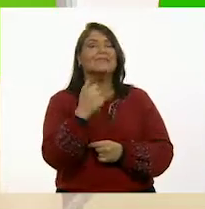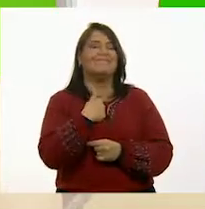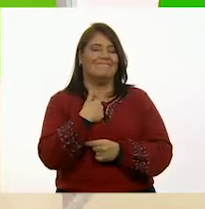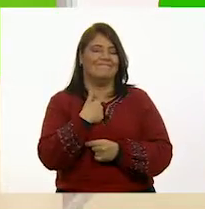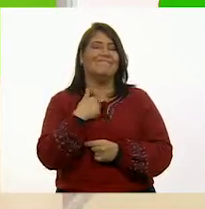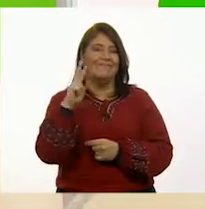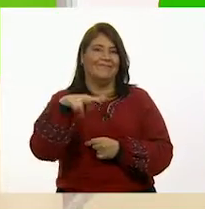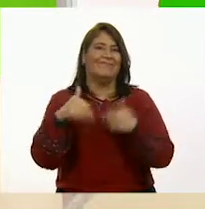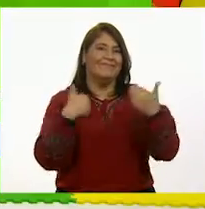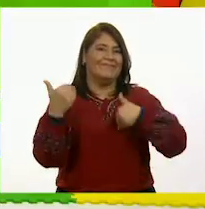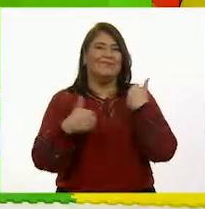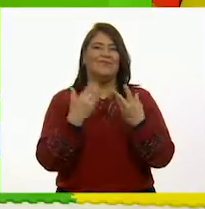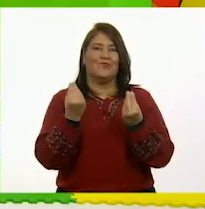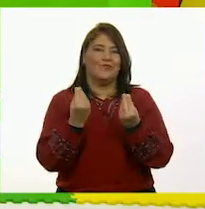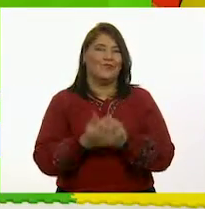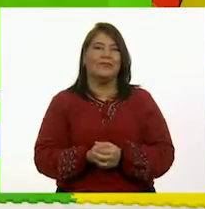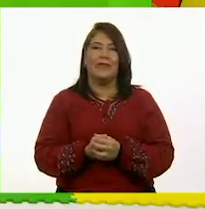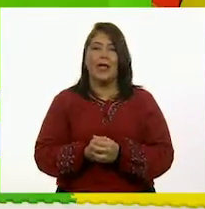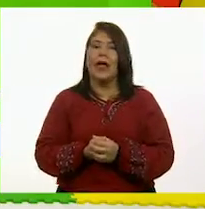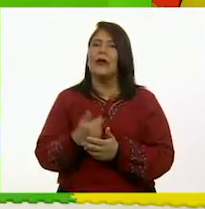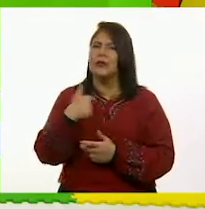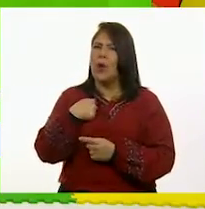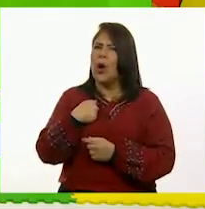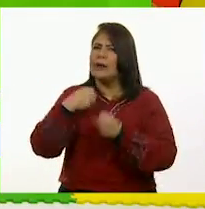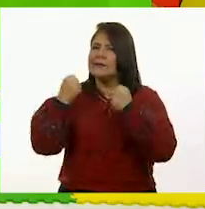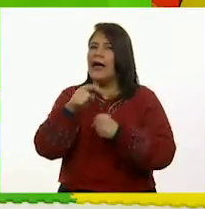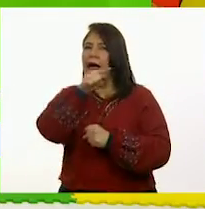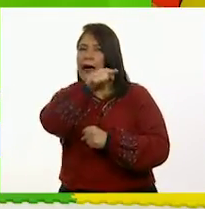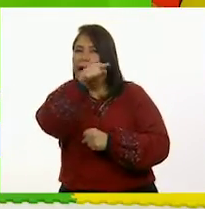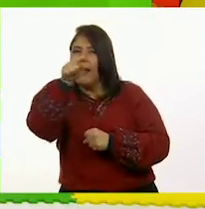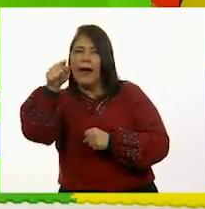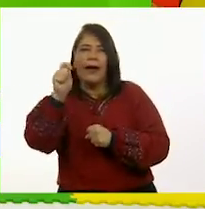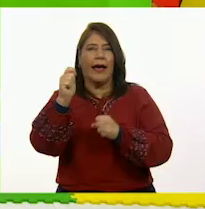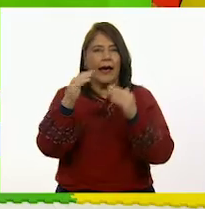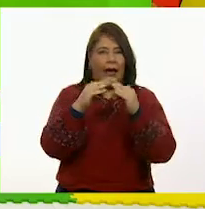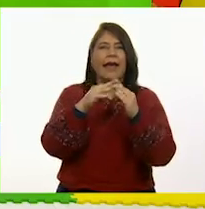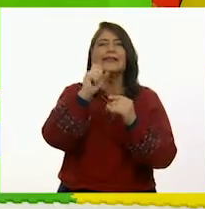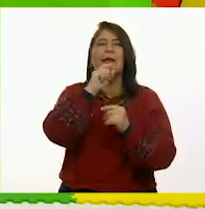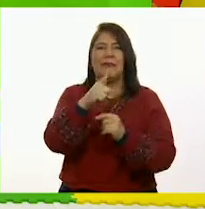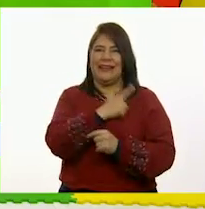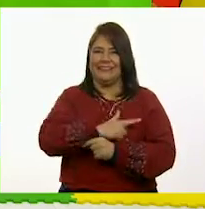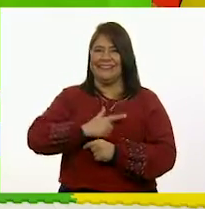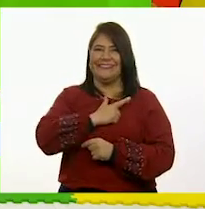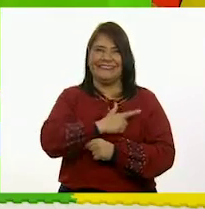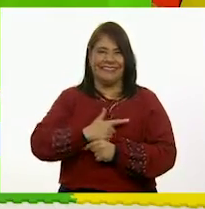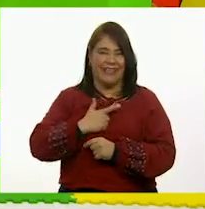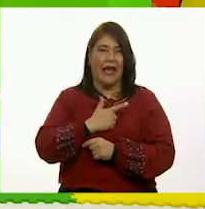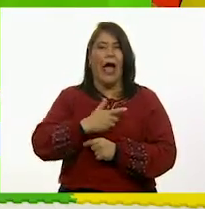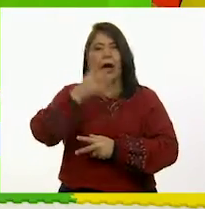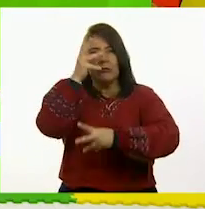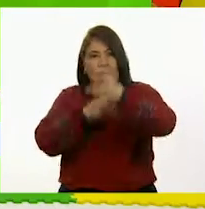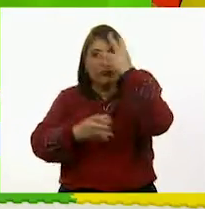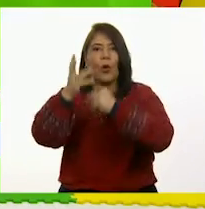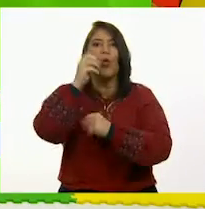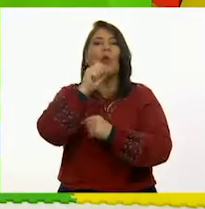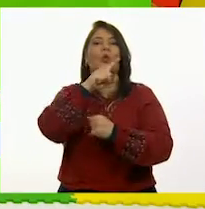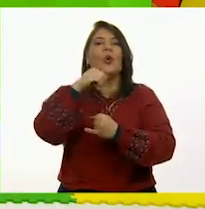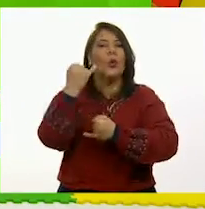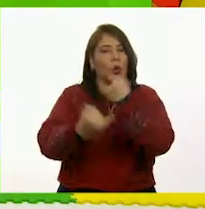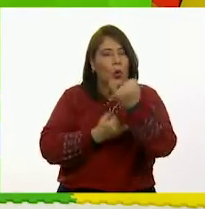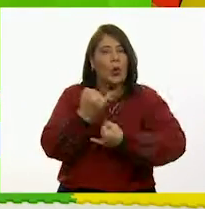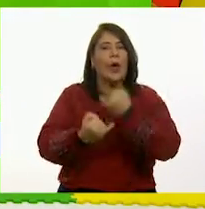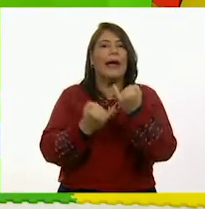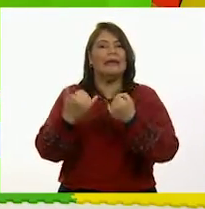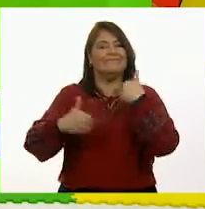divertí muchísimo. Y estoy segura que allá en casa nuestras amigas y amigos también lo disfrutaron. Aprendieron, jugaron y